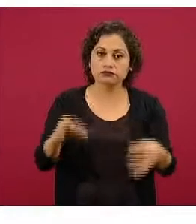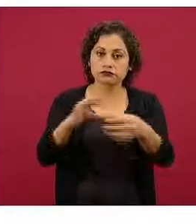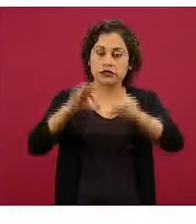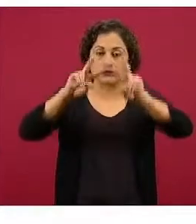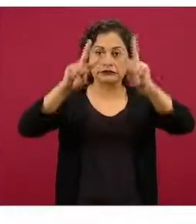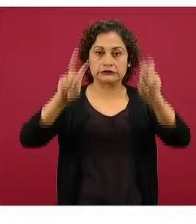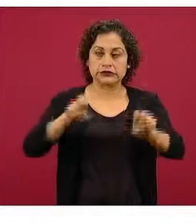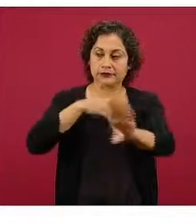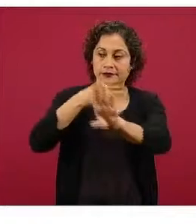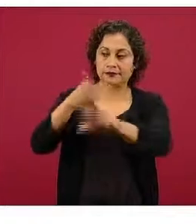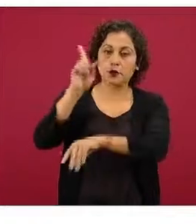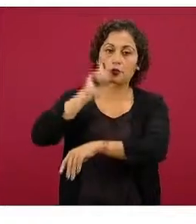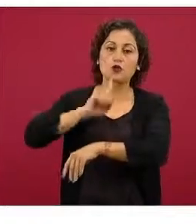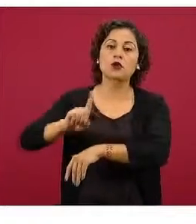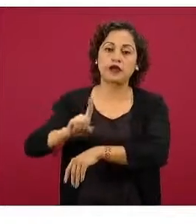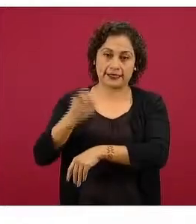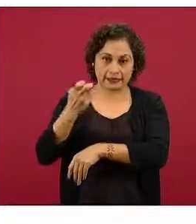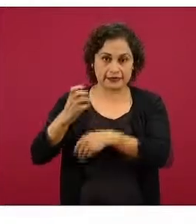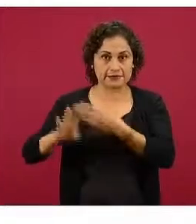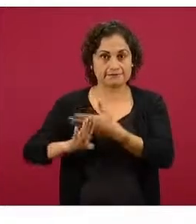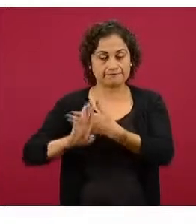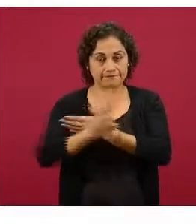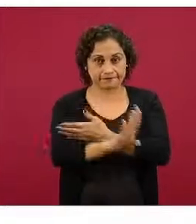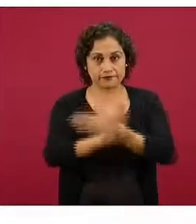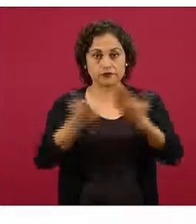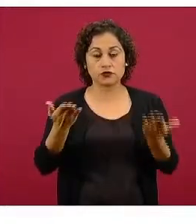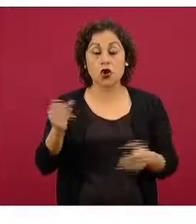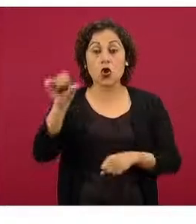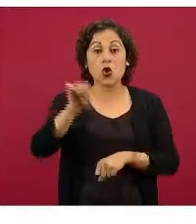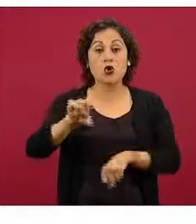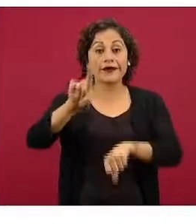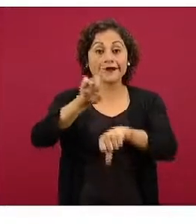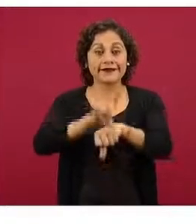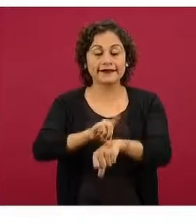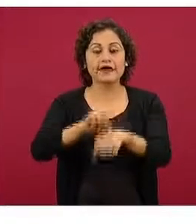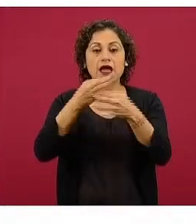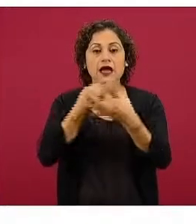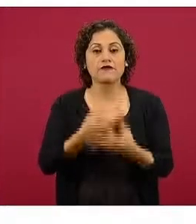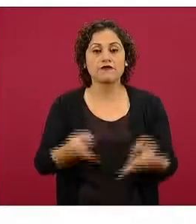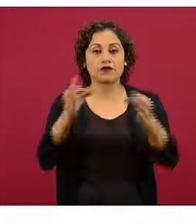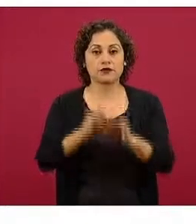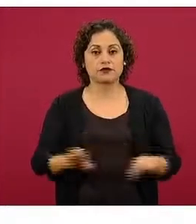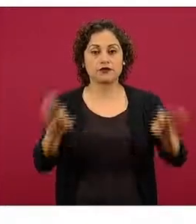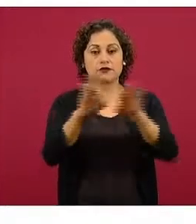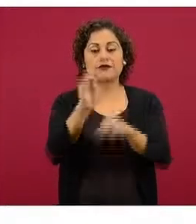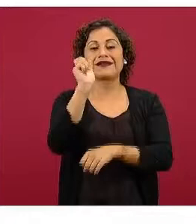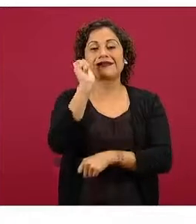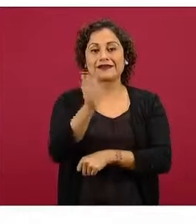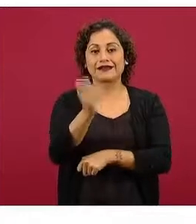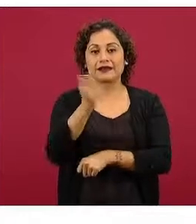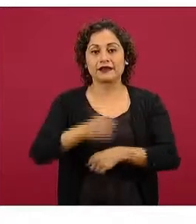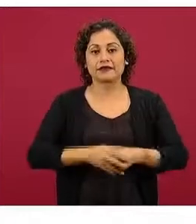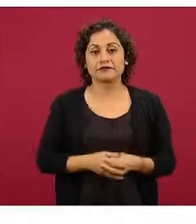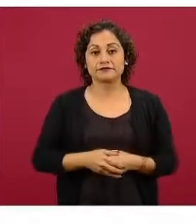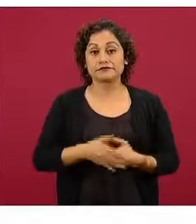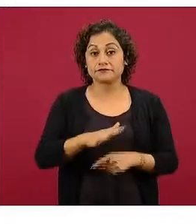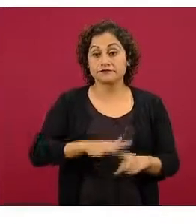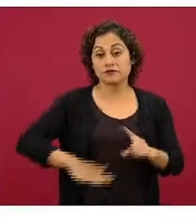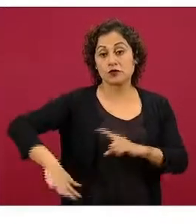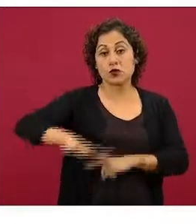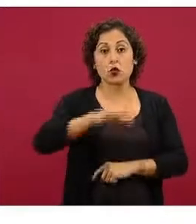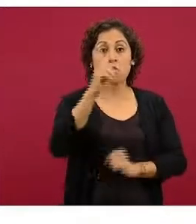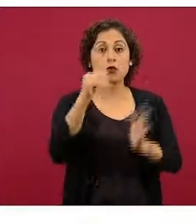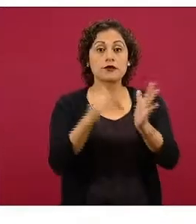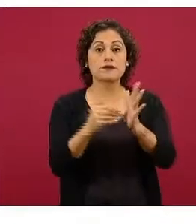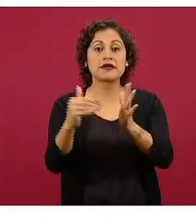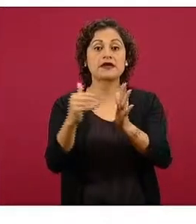hoy el dato importante, el dato que presentamos es de casi 1 millón de adolescentes